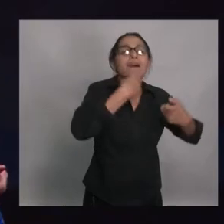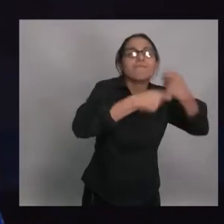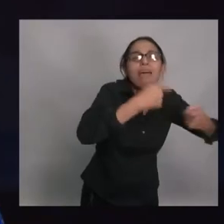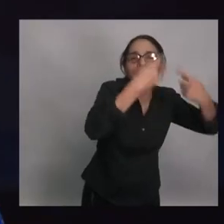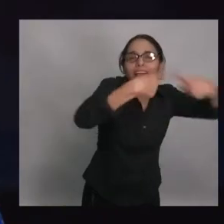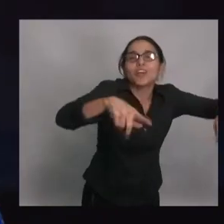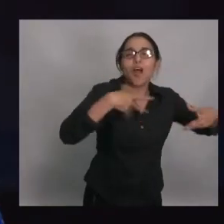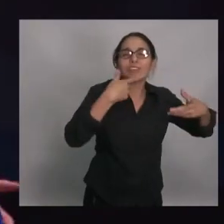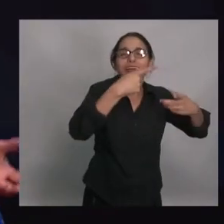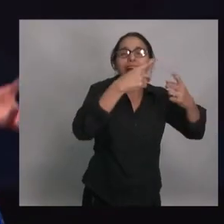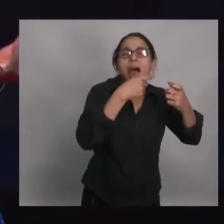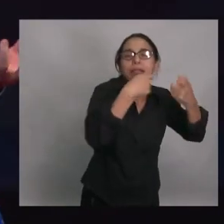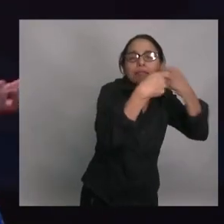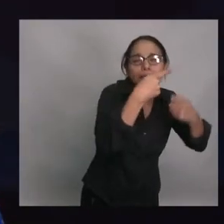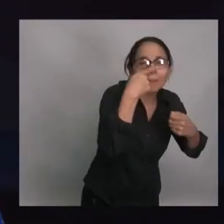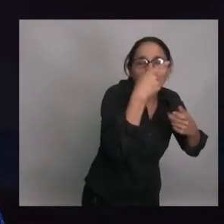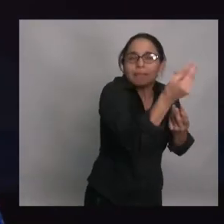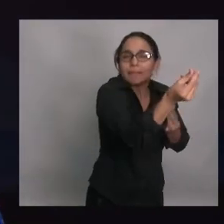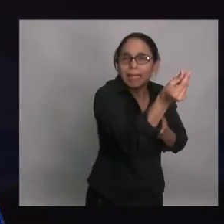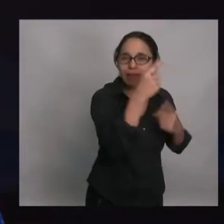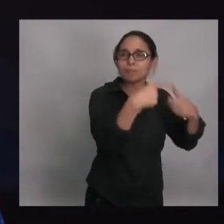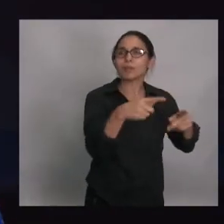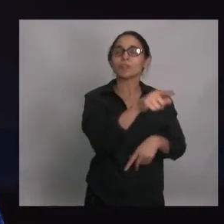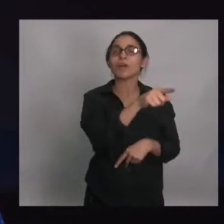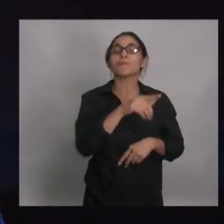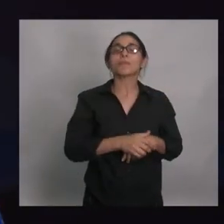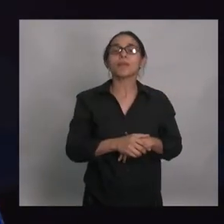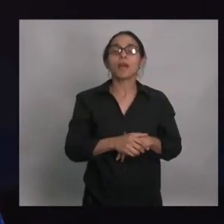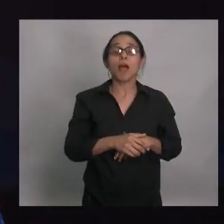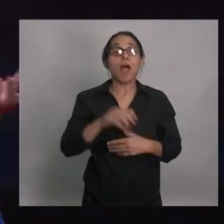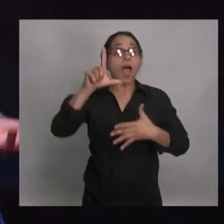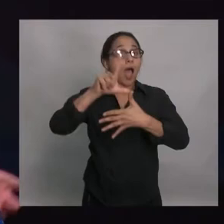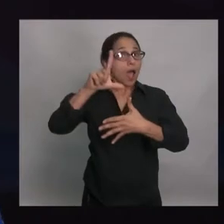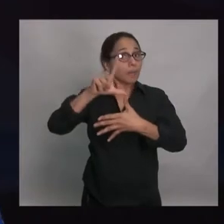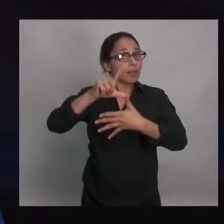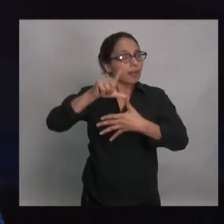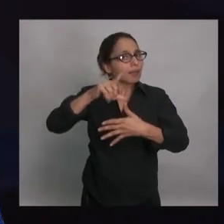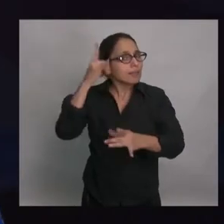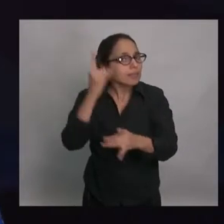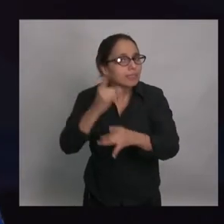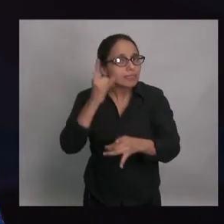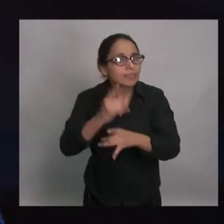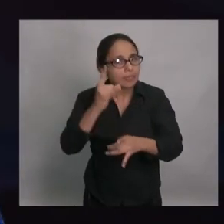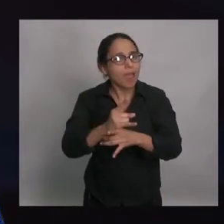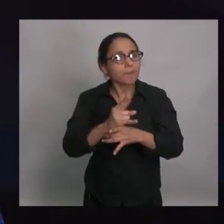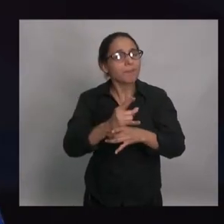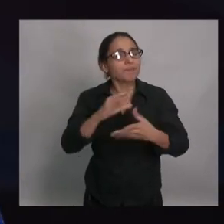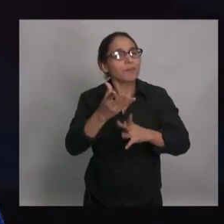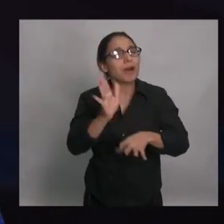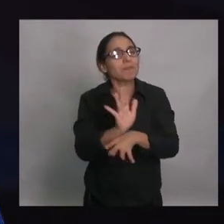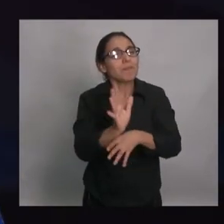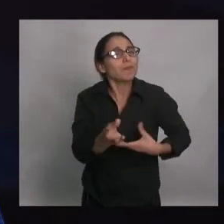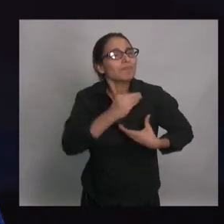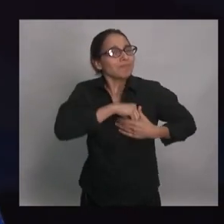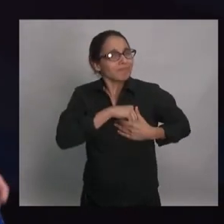américa latina siempre tenido un lugar importantísimo en mi corazón